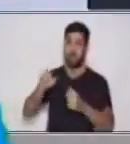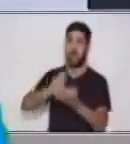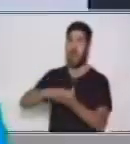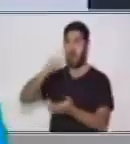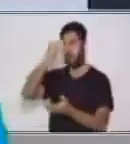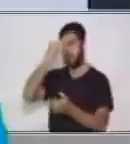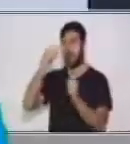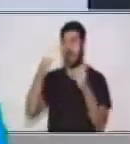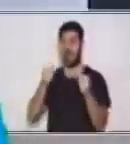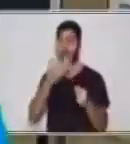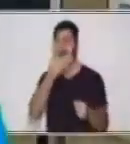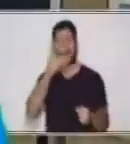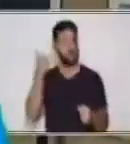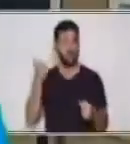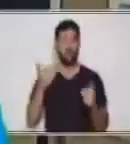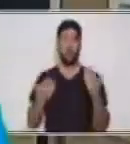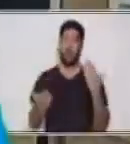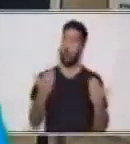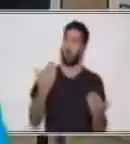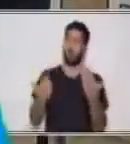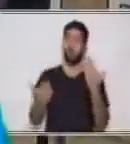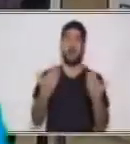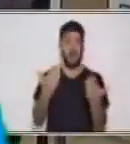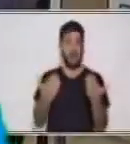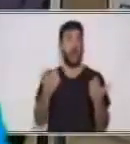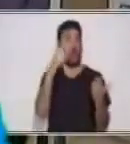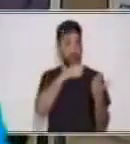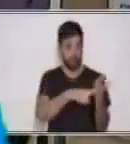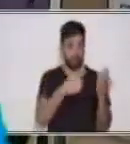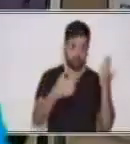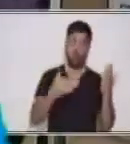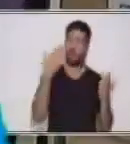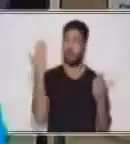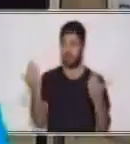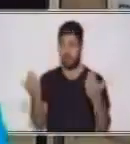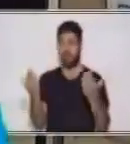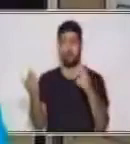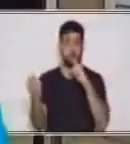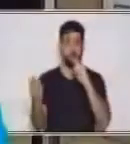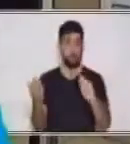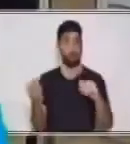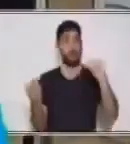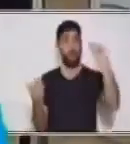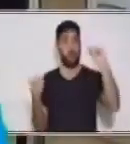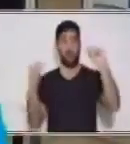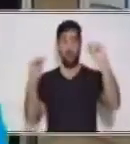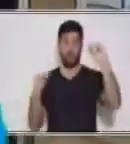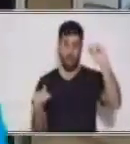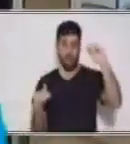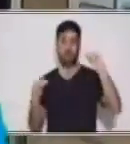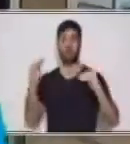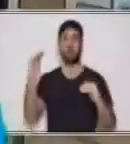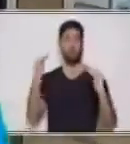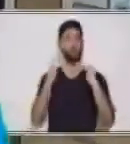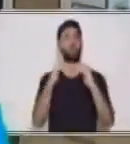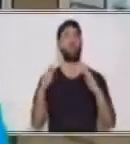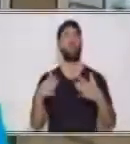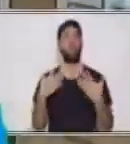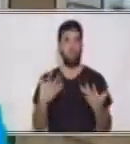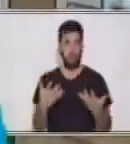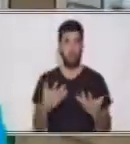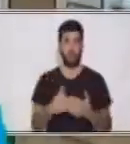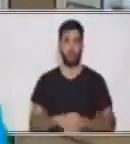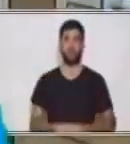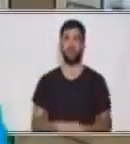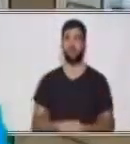¿Qué fue lo que comparamos? Entre una profesión y otra, en donde a las personas que se entrevistaron, cuál era la que